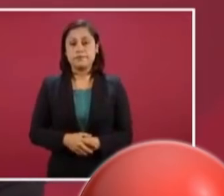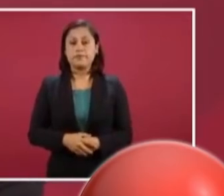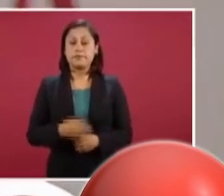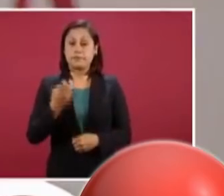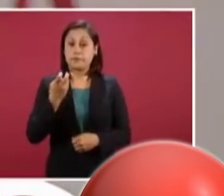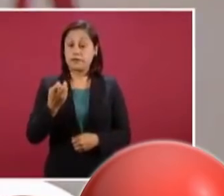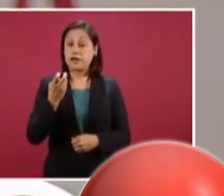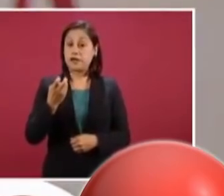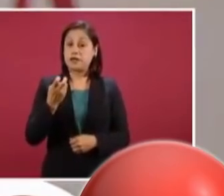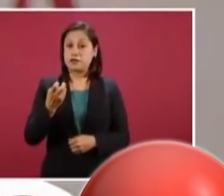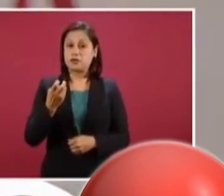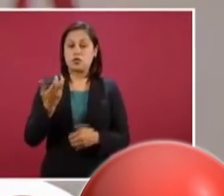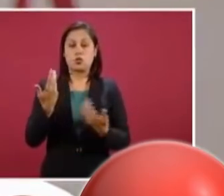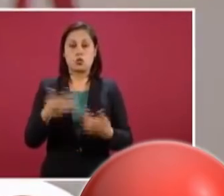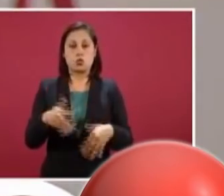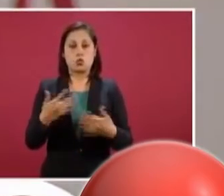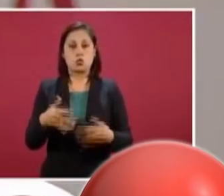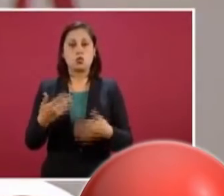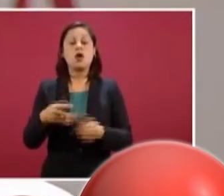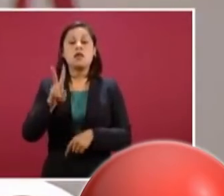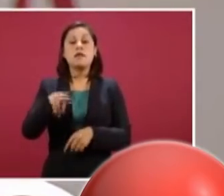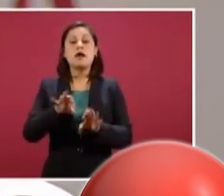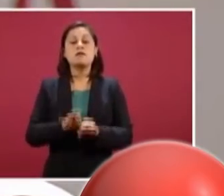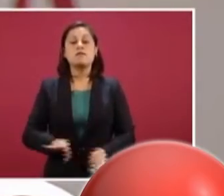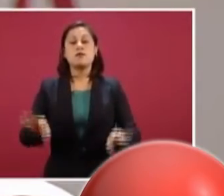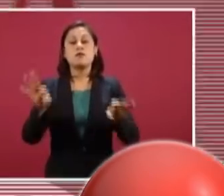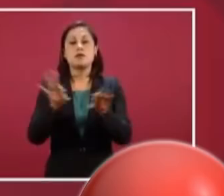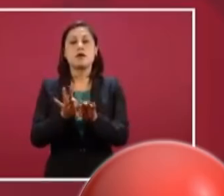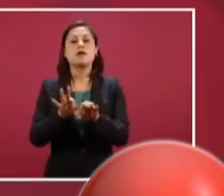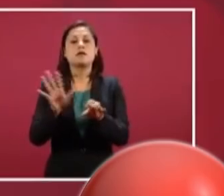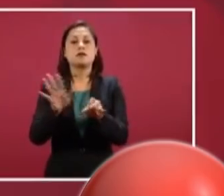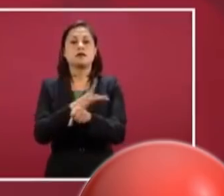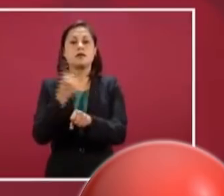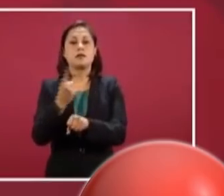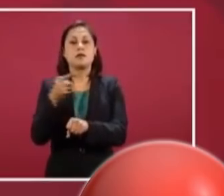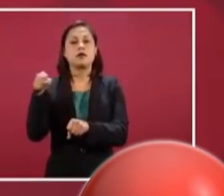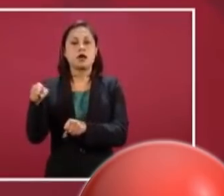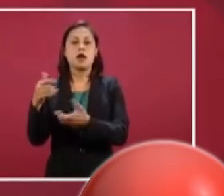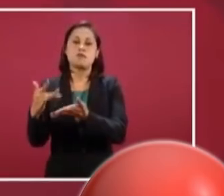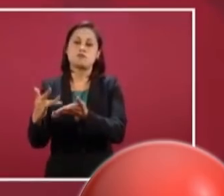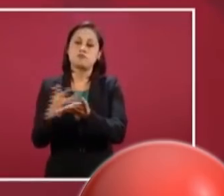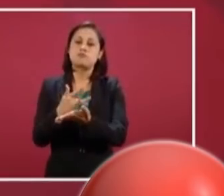Esto, por ejemplo, garantiza que tengamos gas